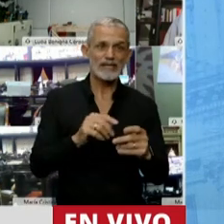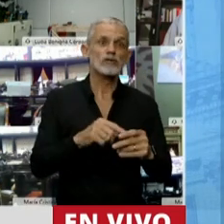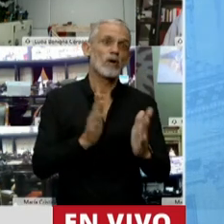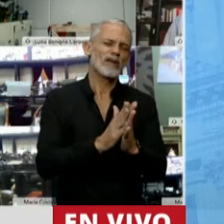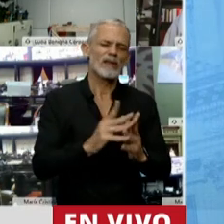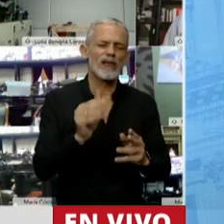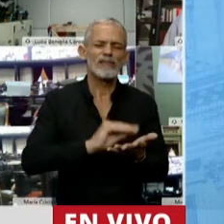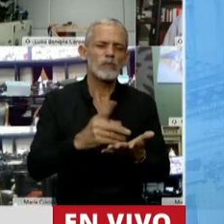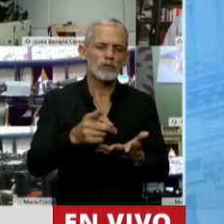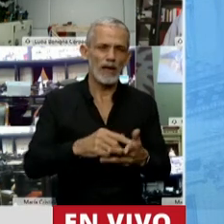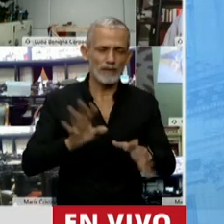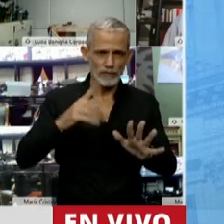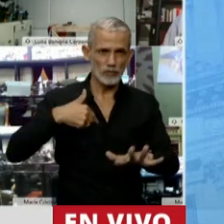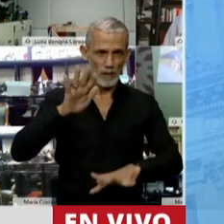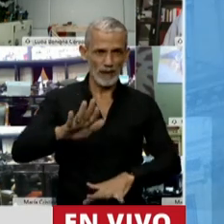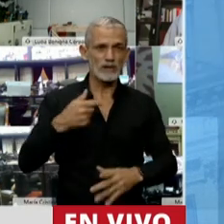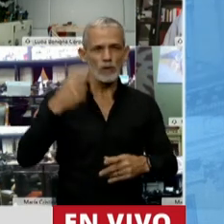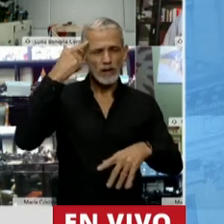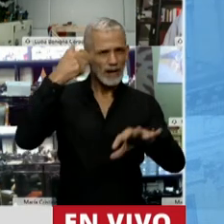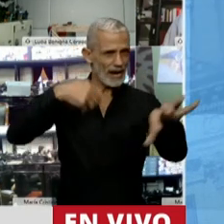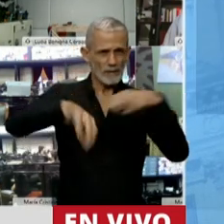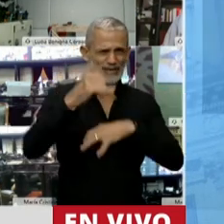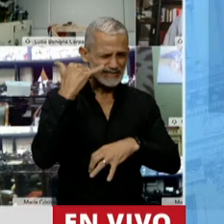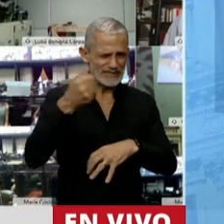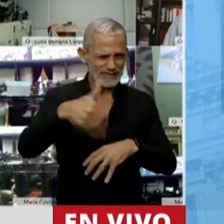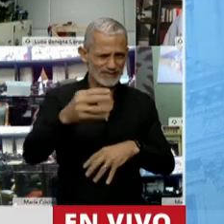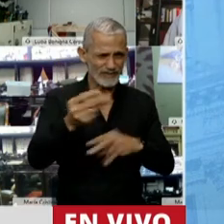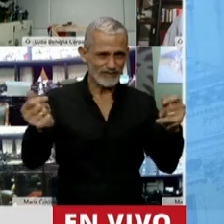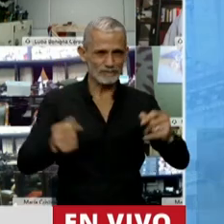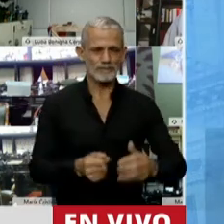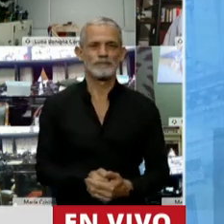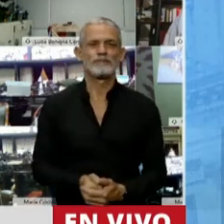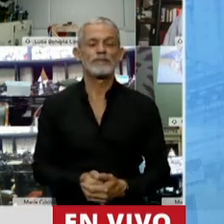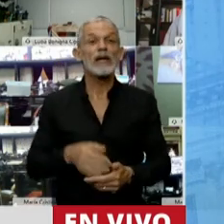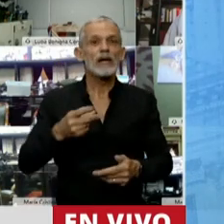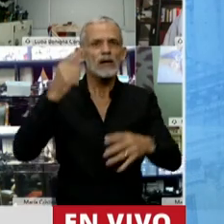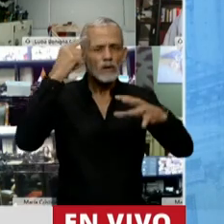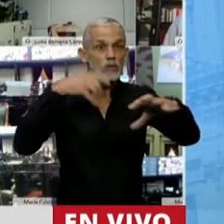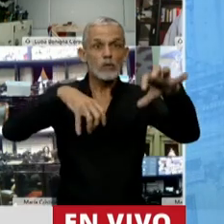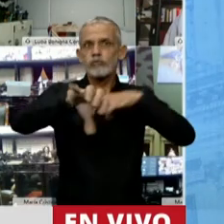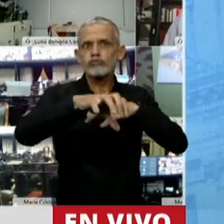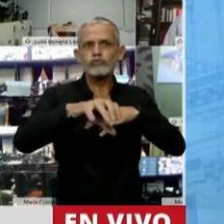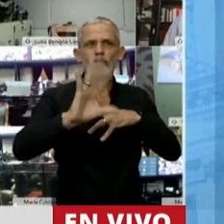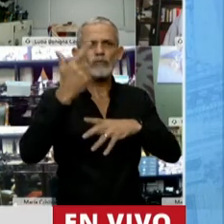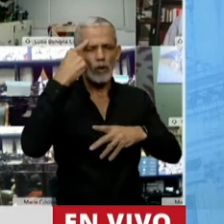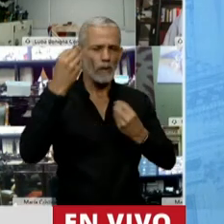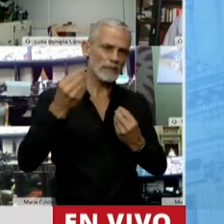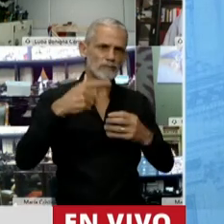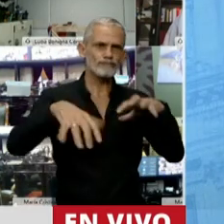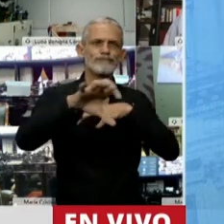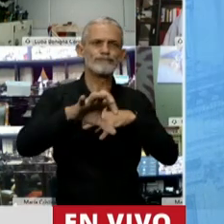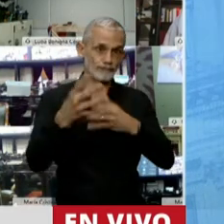estamos viviendo, me voy a detener en el de la empatía. Ya termino, señor presidente. La empatía, que es una condición primaria